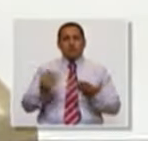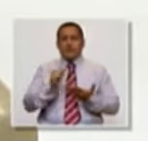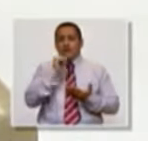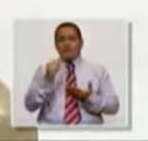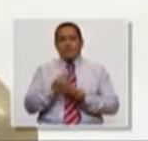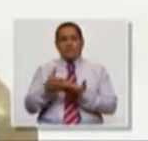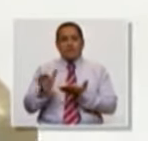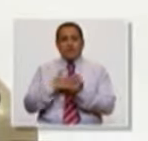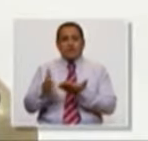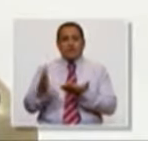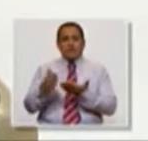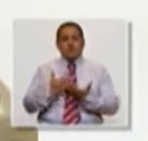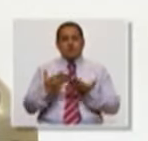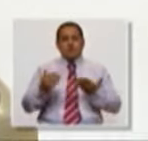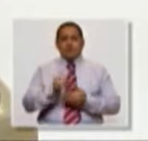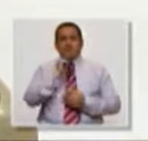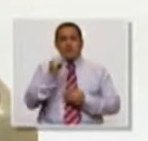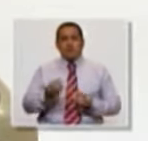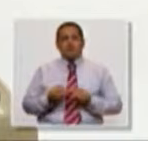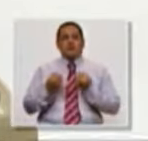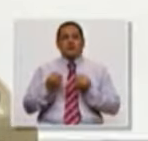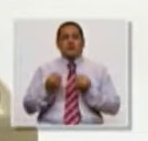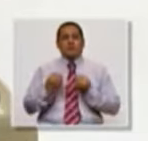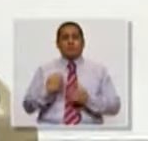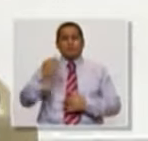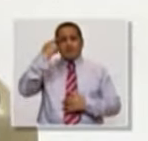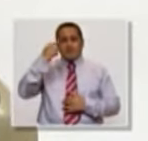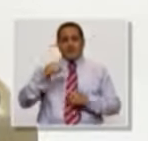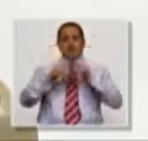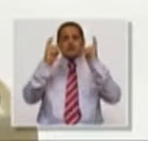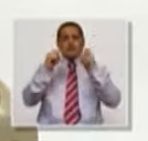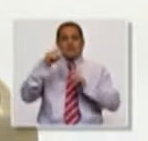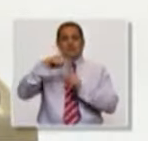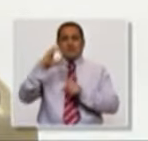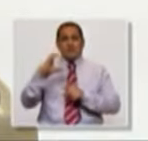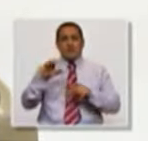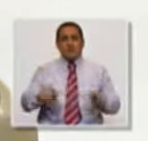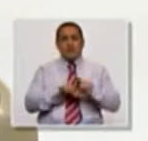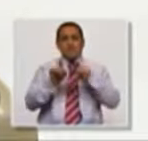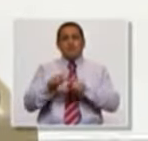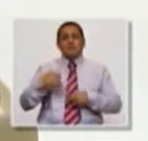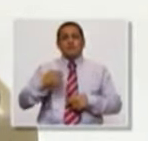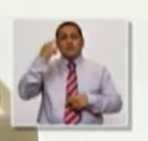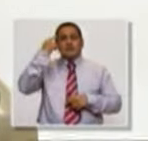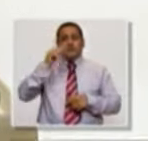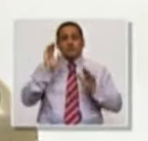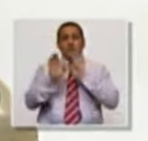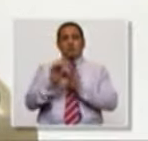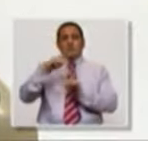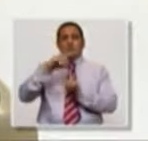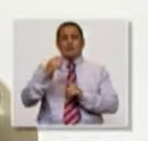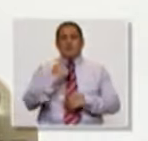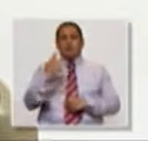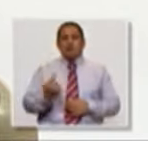¿no? Recursos escasos porque, para pensar en términos del tribunal, por ejemplo, si se pensara que el tribunal es